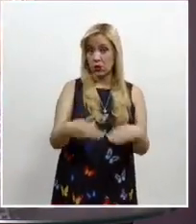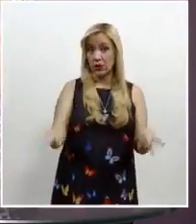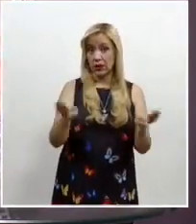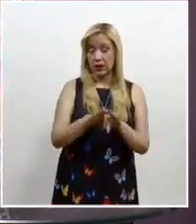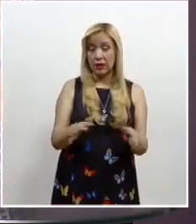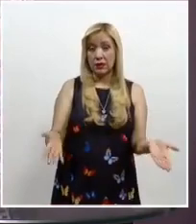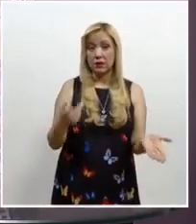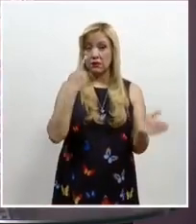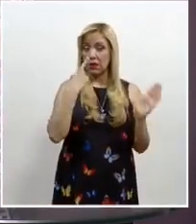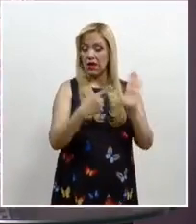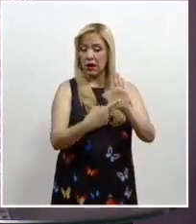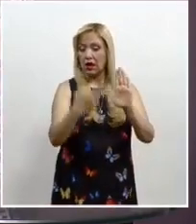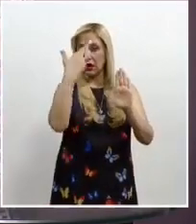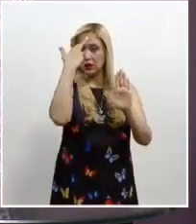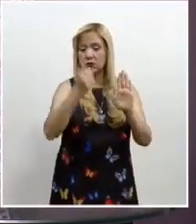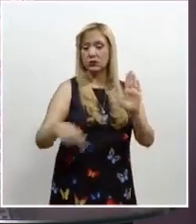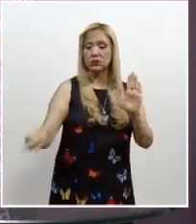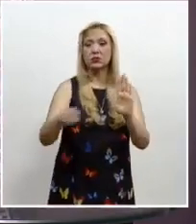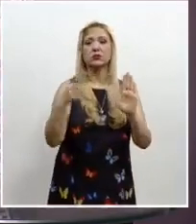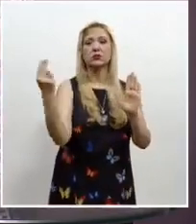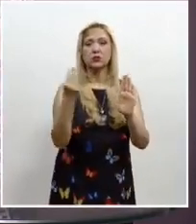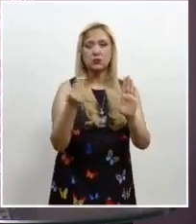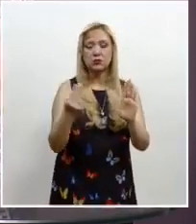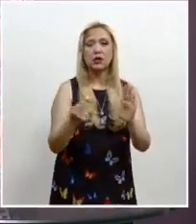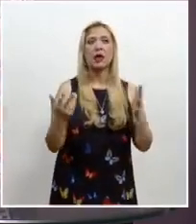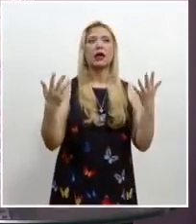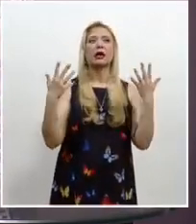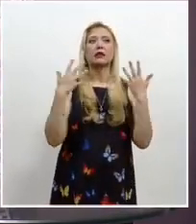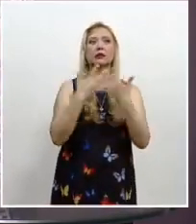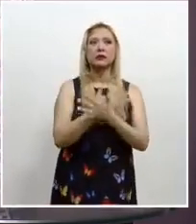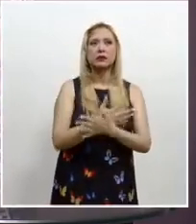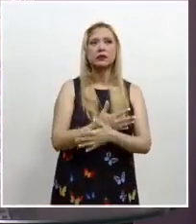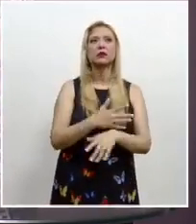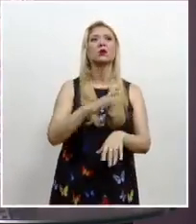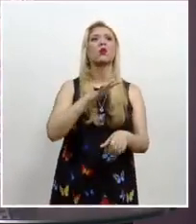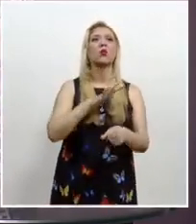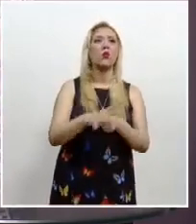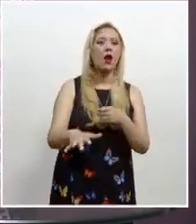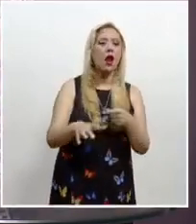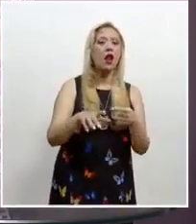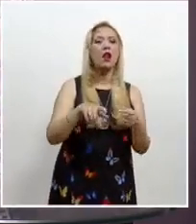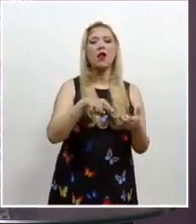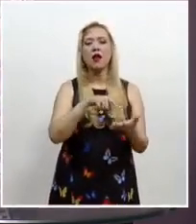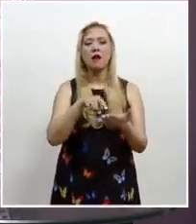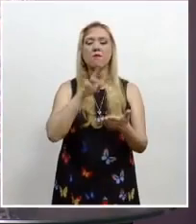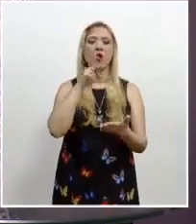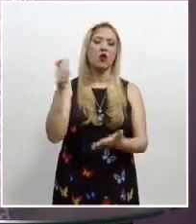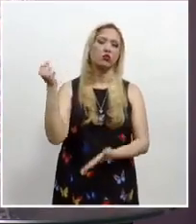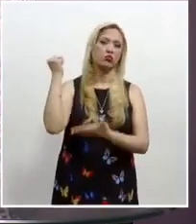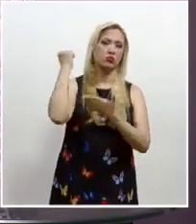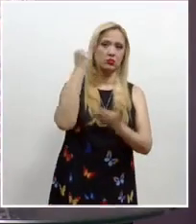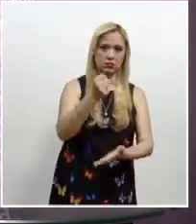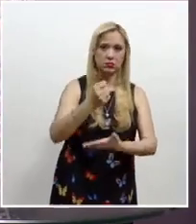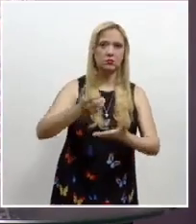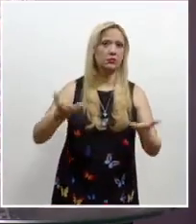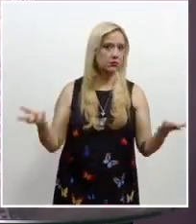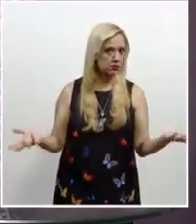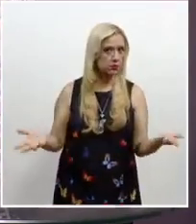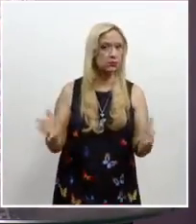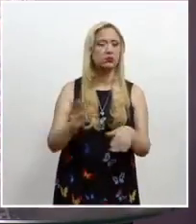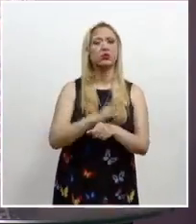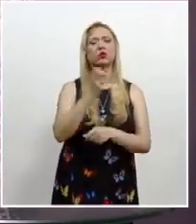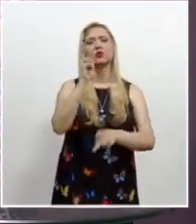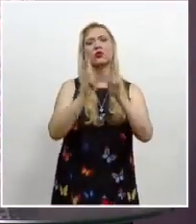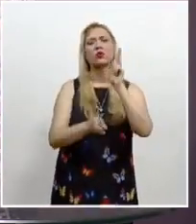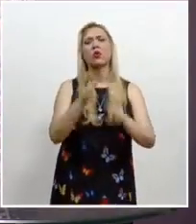que los y las decisoras vean dónde hay que invertir. Entonces, y estamos hablando con los